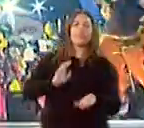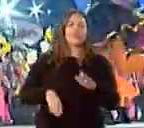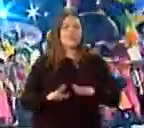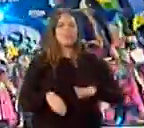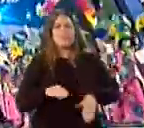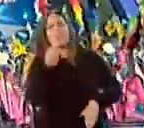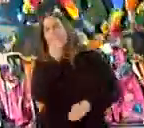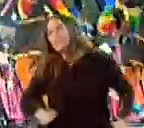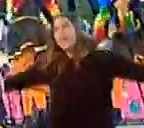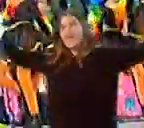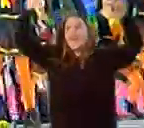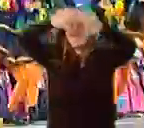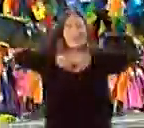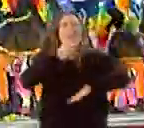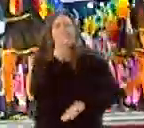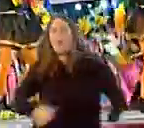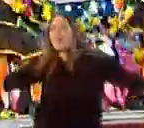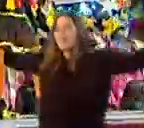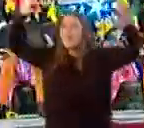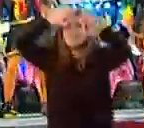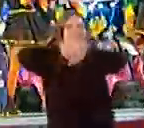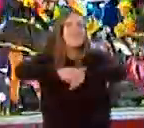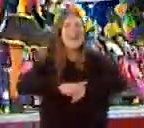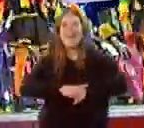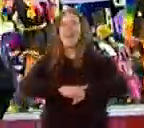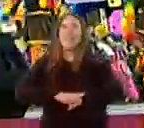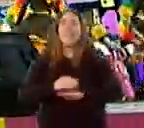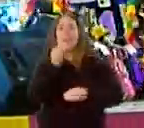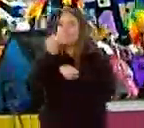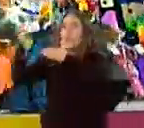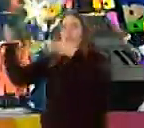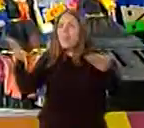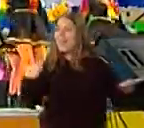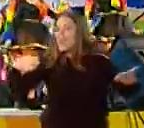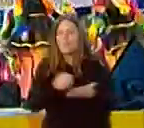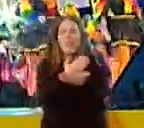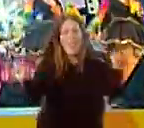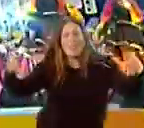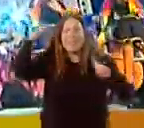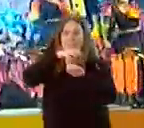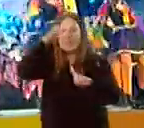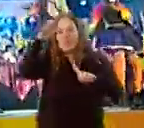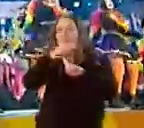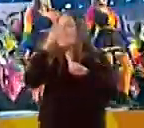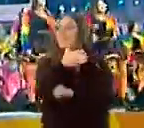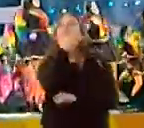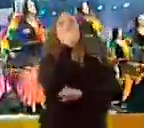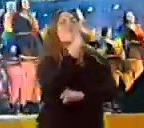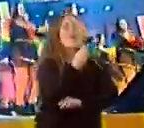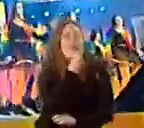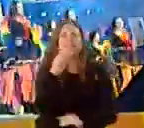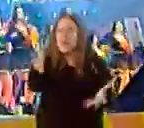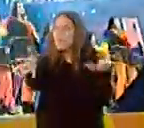buena noche bienvenidos qué tan bonito que tanto nos gusta